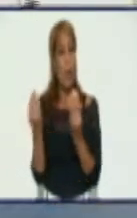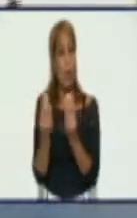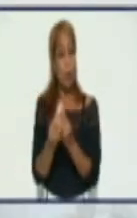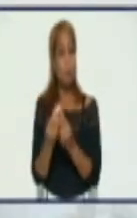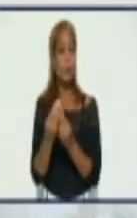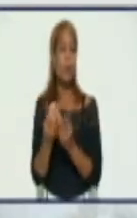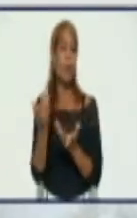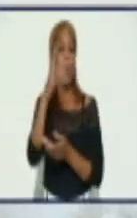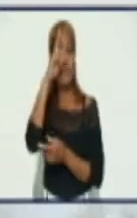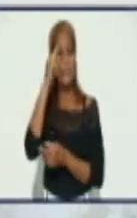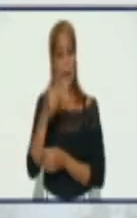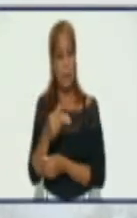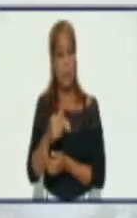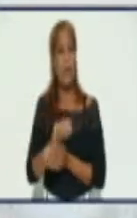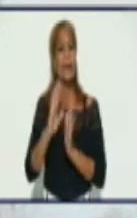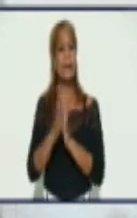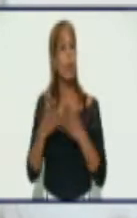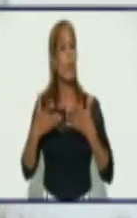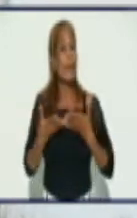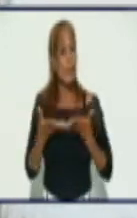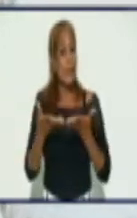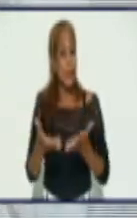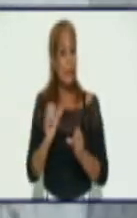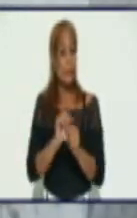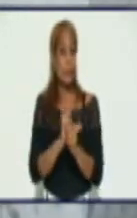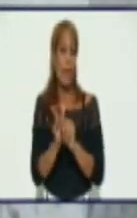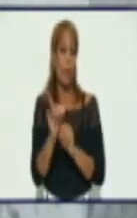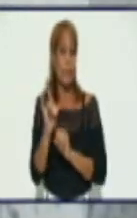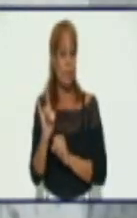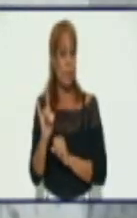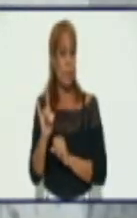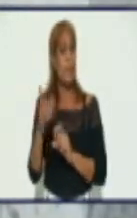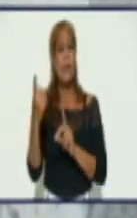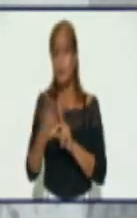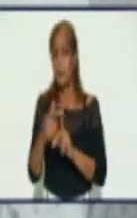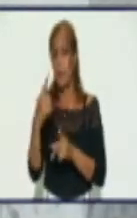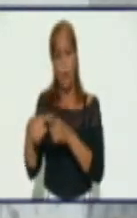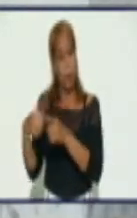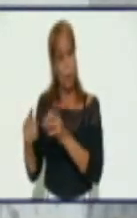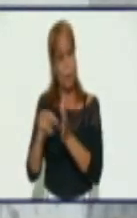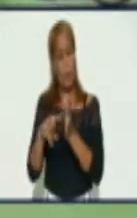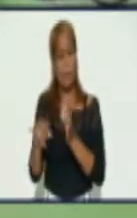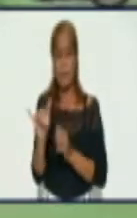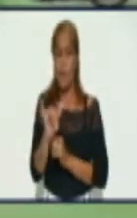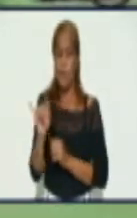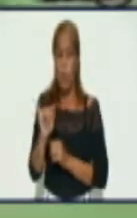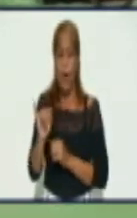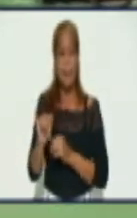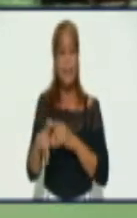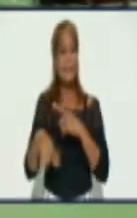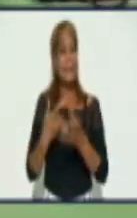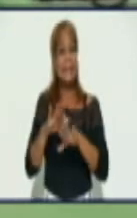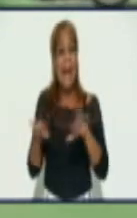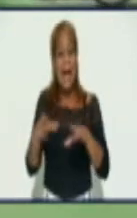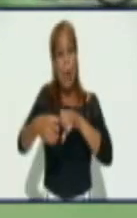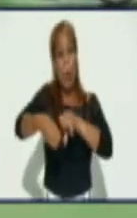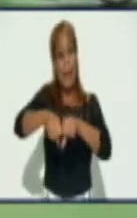el enfrentamiento. Y incluso en otras provincias ya lo hemos visto, como los recién graduados han dado una